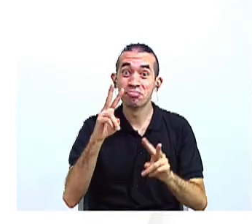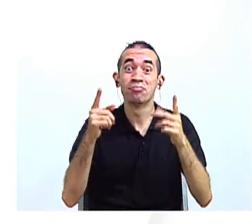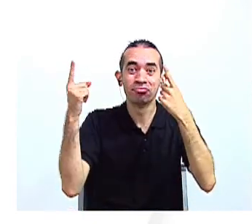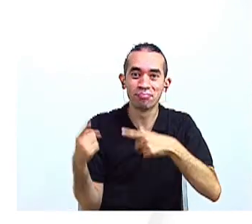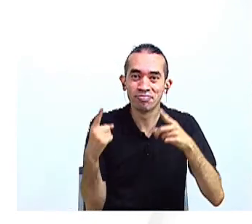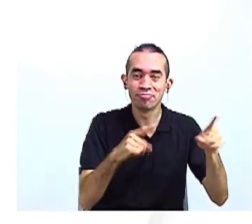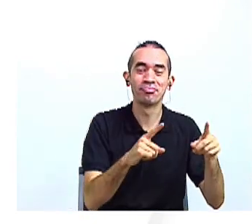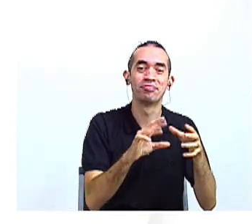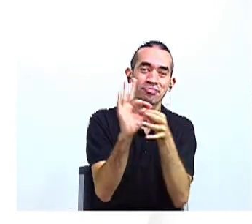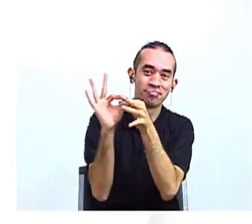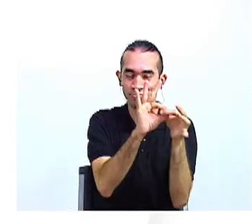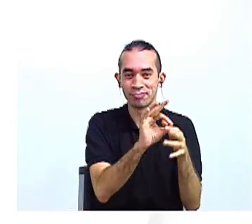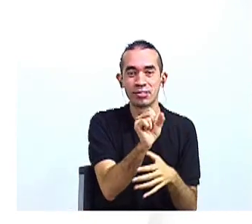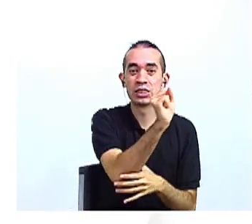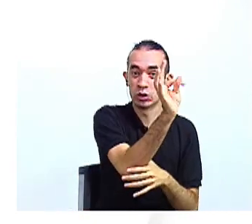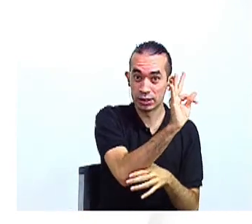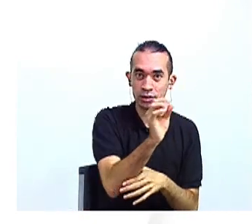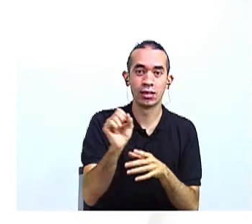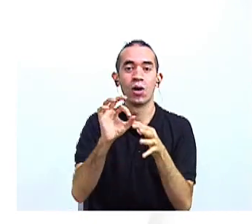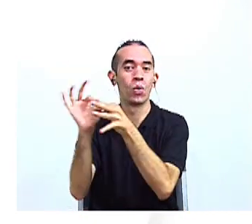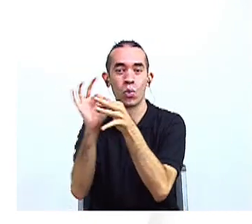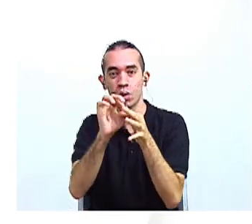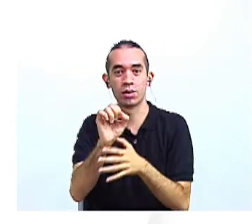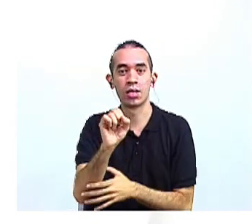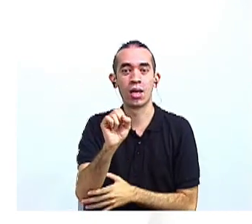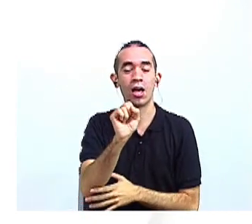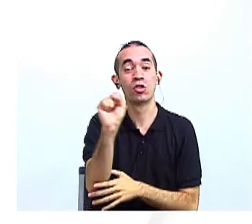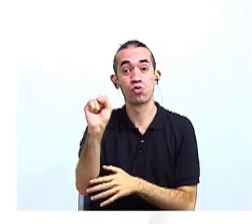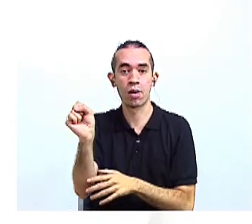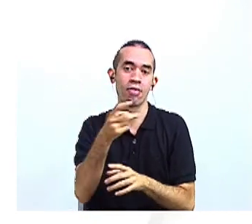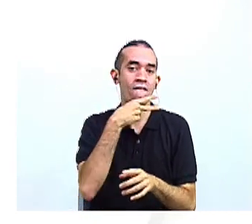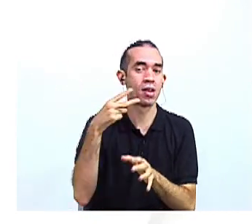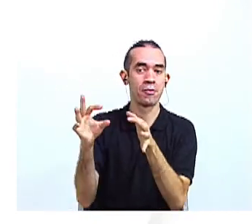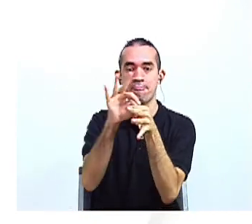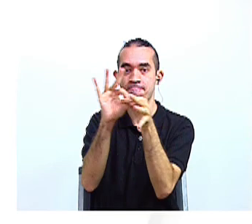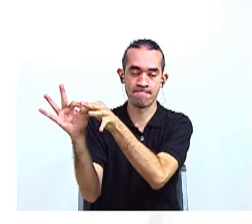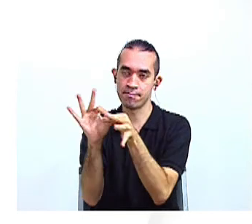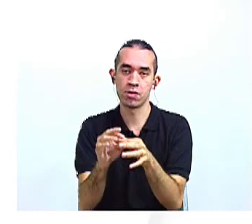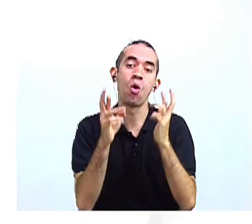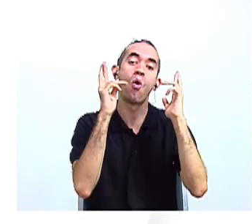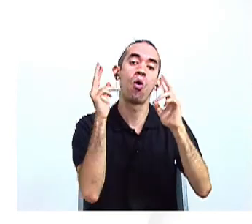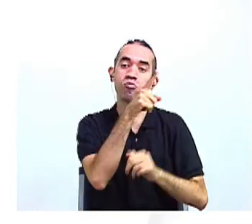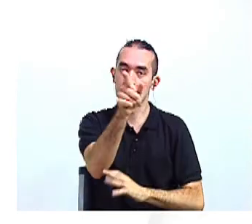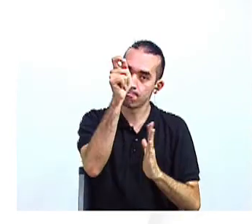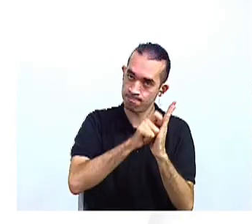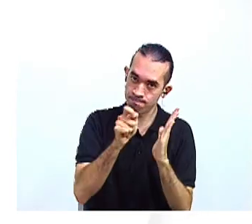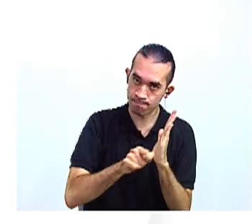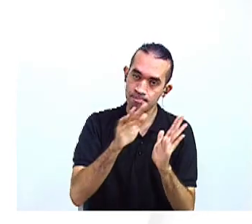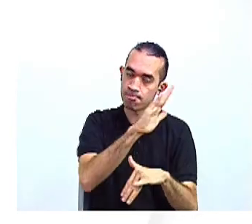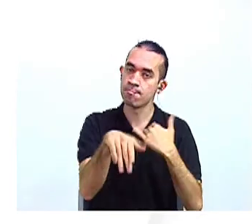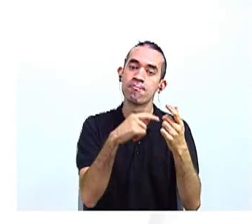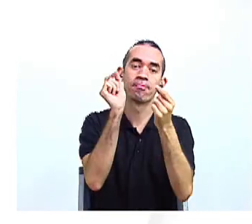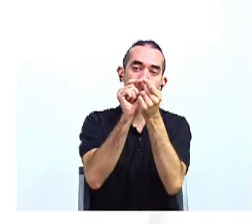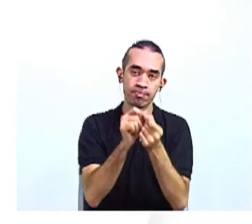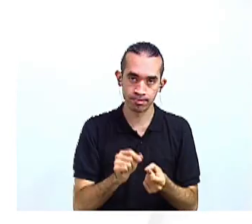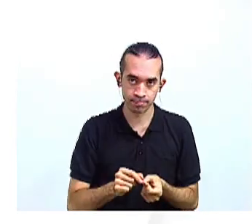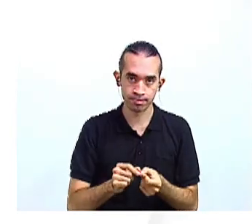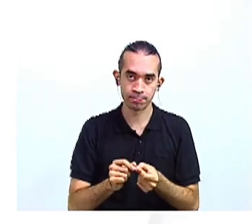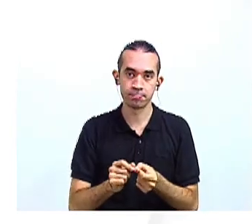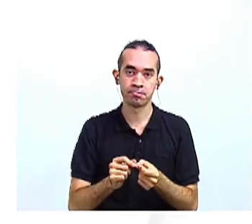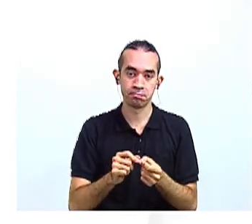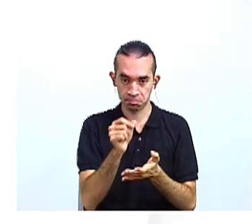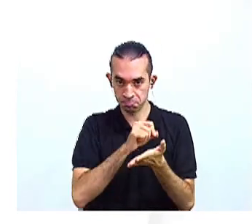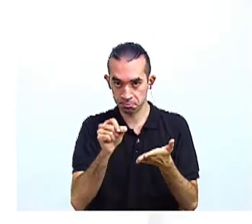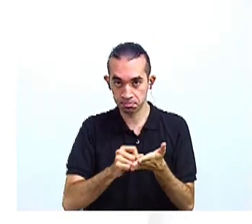casos de concordancia nominal y de concordancia de sujeto con el verbo. Espero tomen nota de todos estos detalles a la hora de